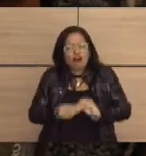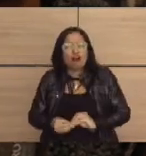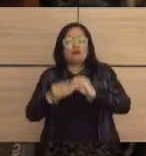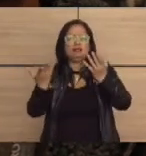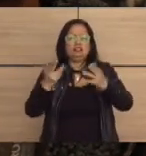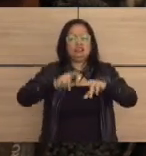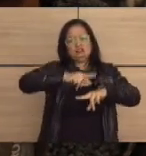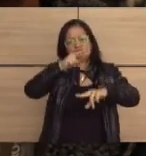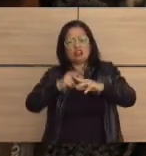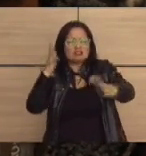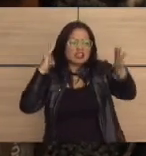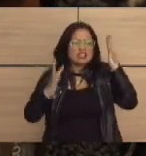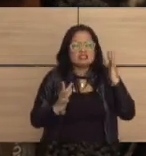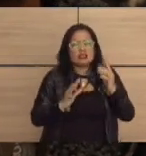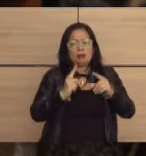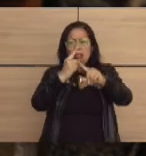naturaleza.